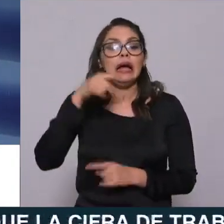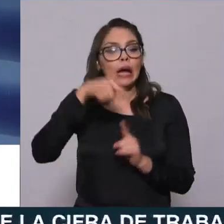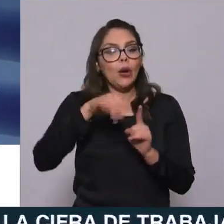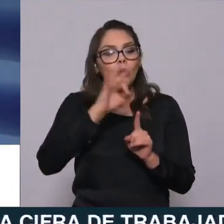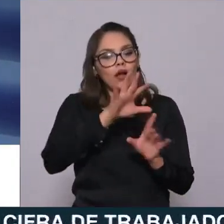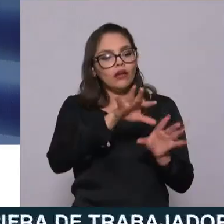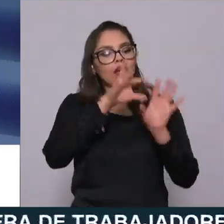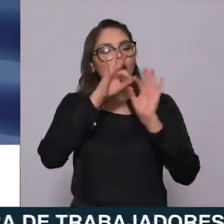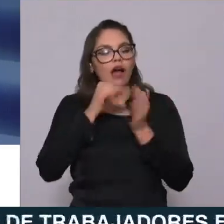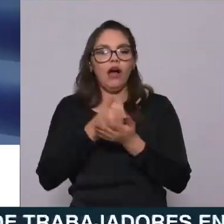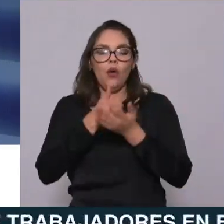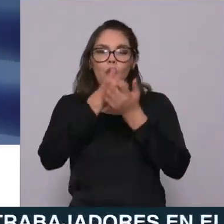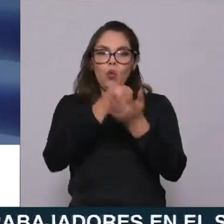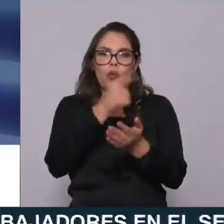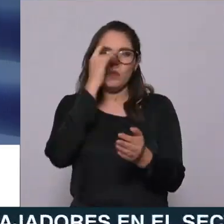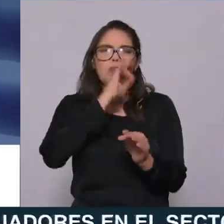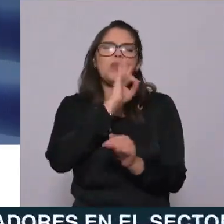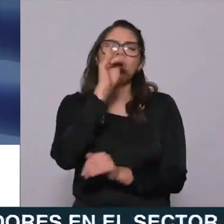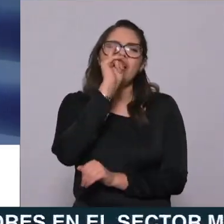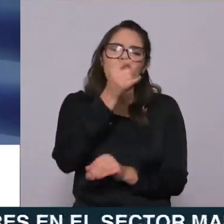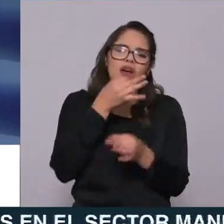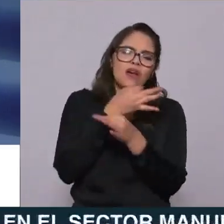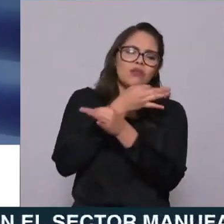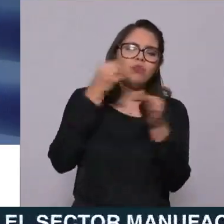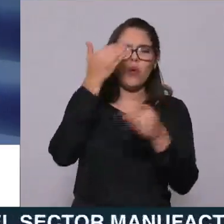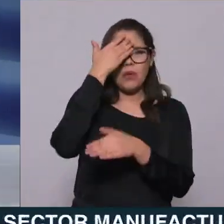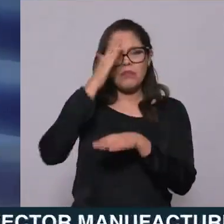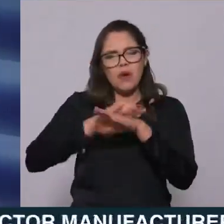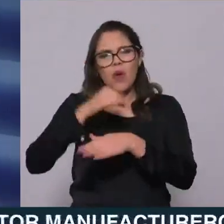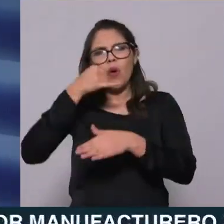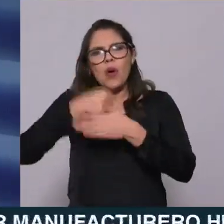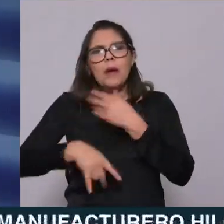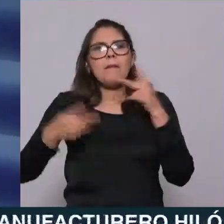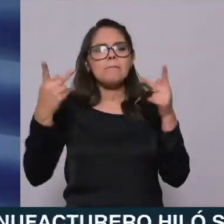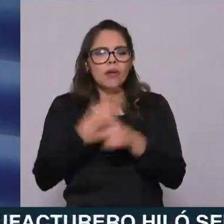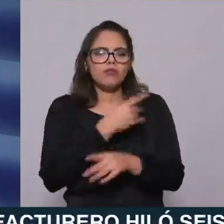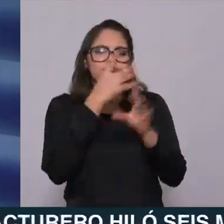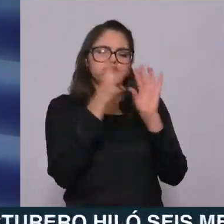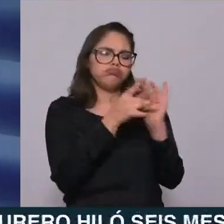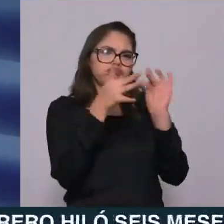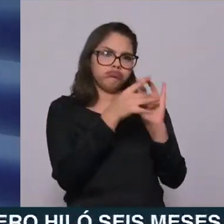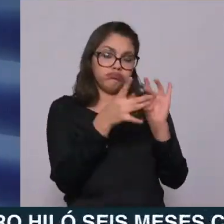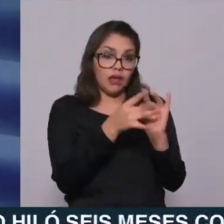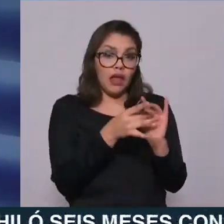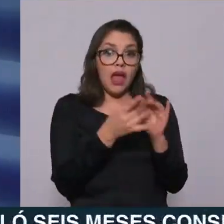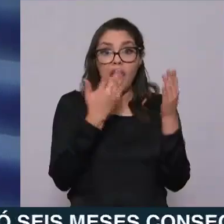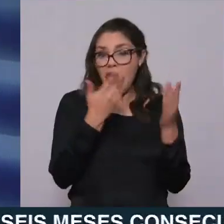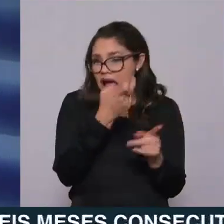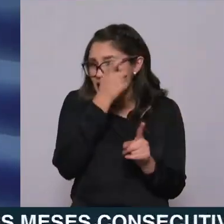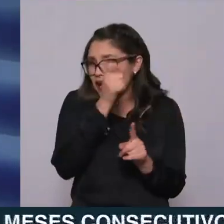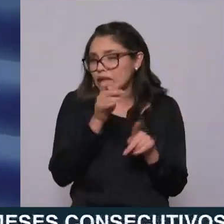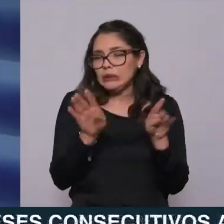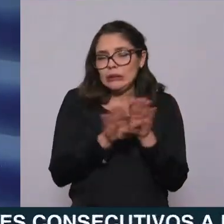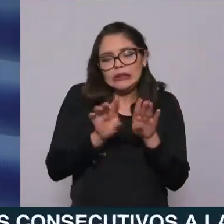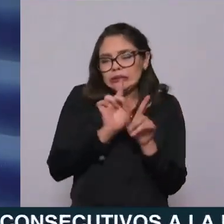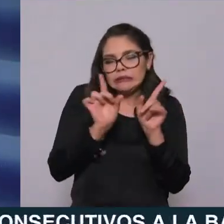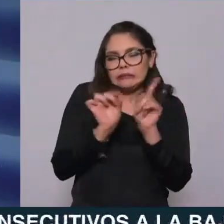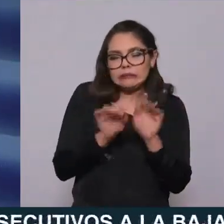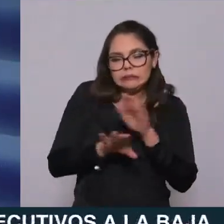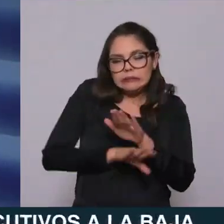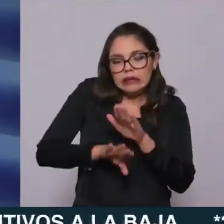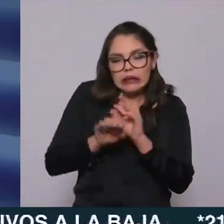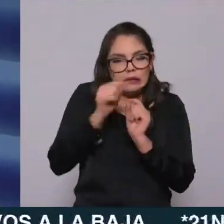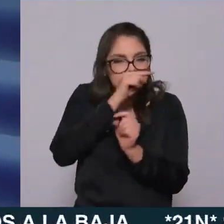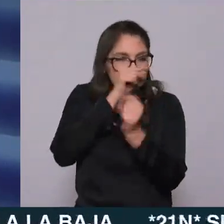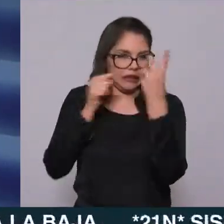hacer dar a conocer esta información de este reportaje, que básicamente está dividido en tres